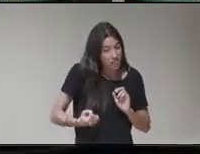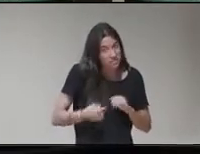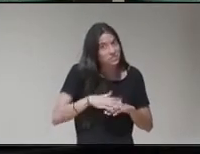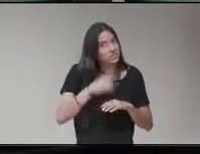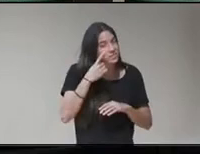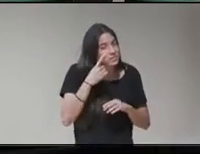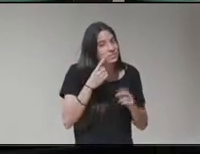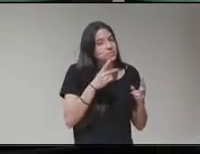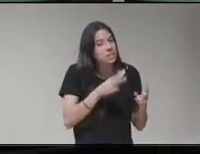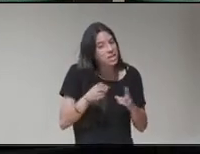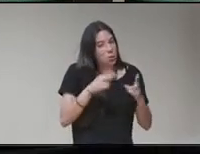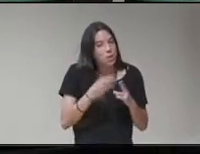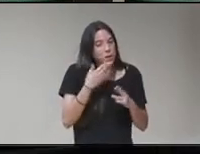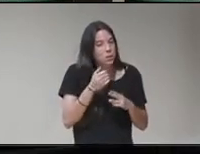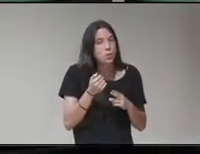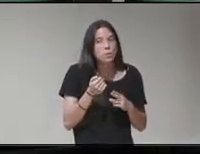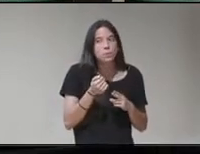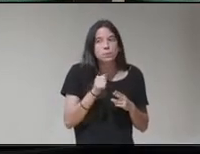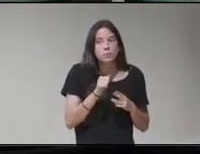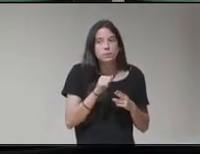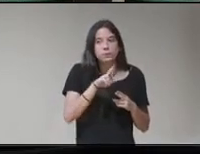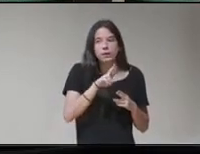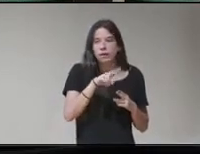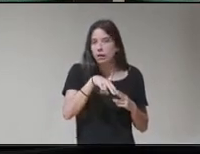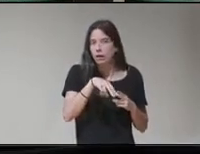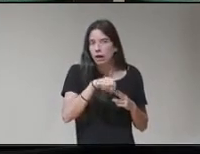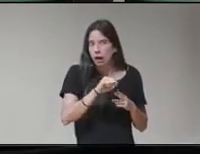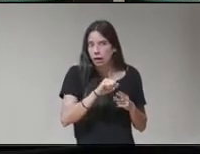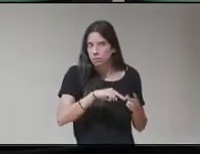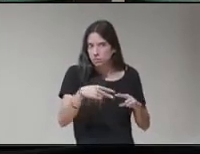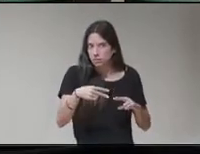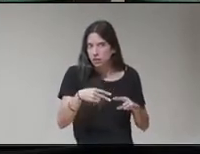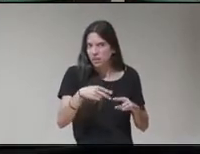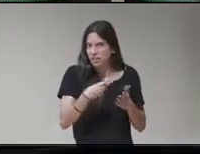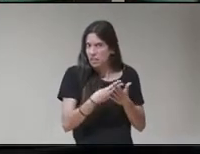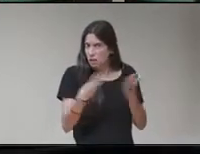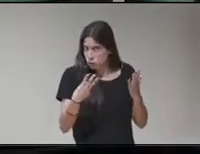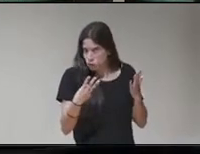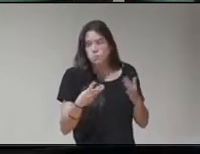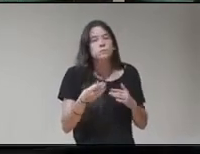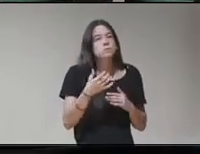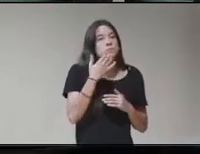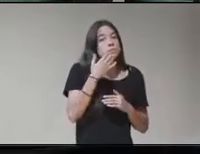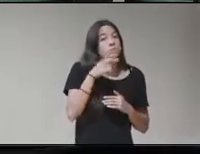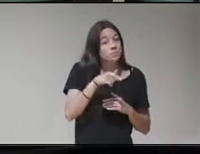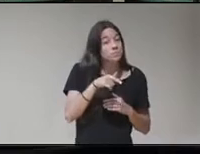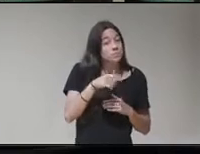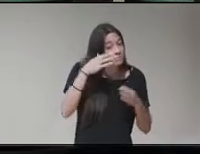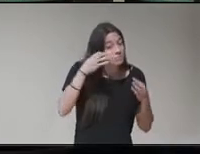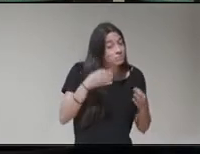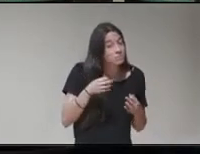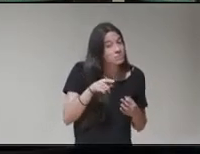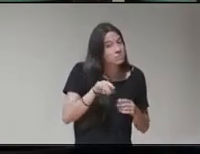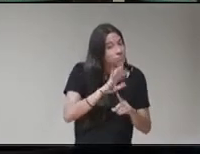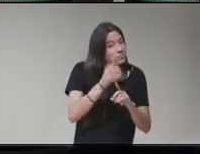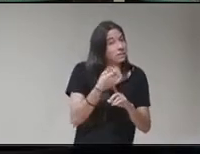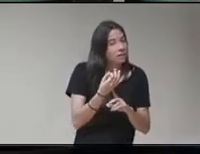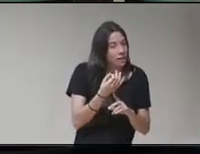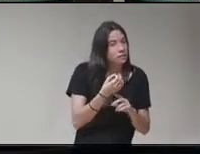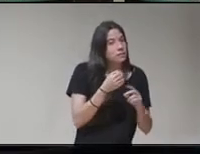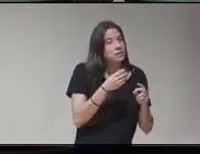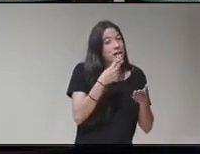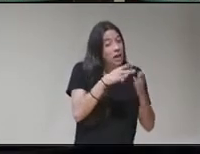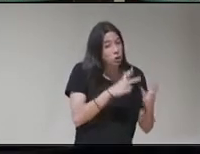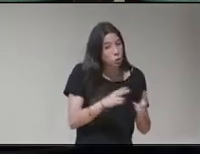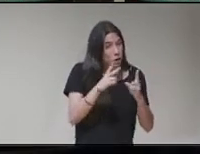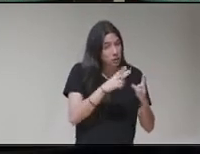pues RNA18S, por ejemplo, lo que se encuentra fundamentalmente es lecturas de Saccharomyces